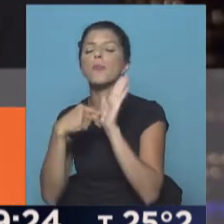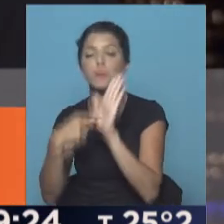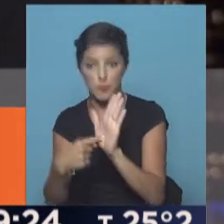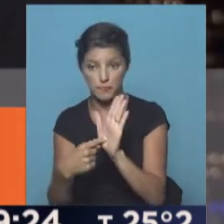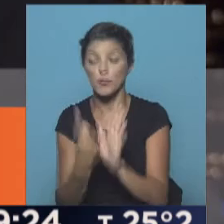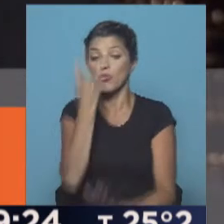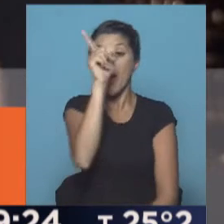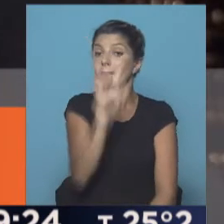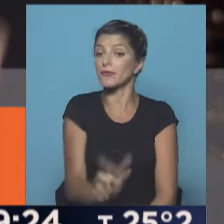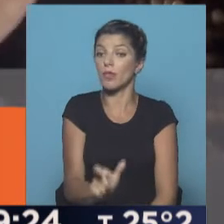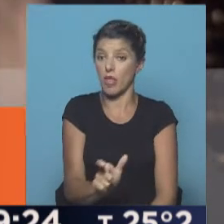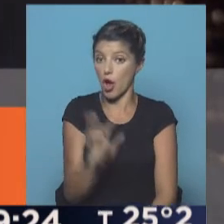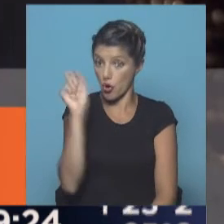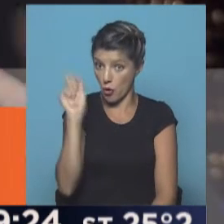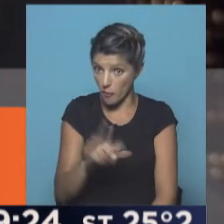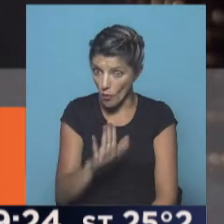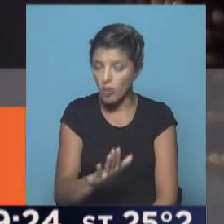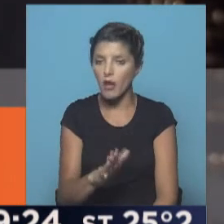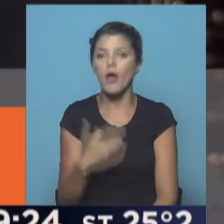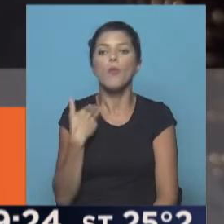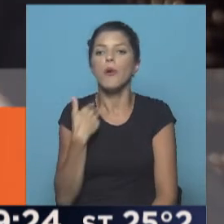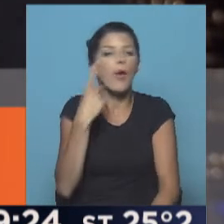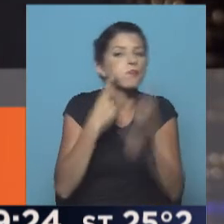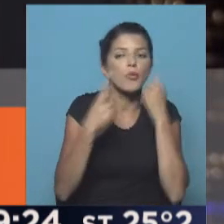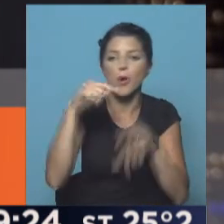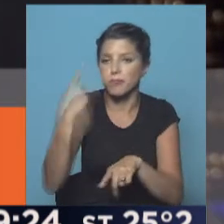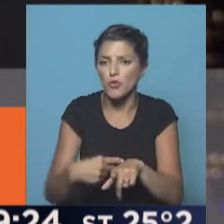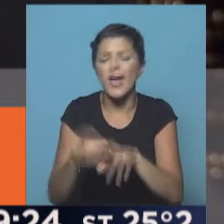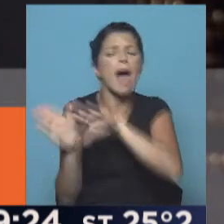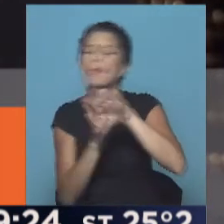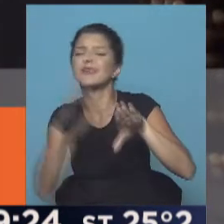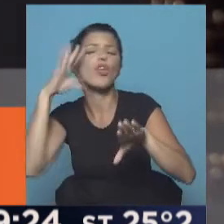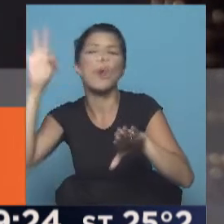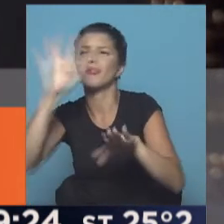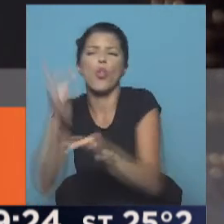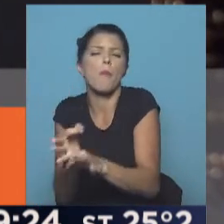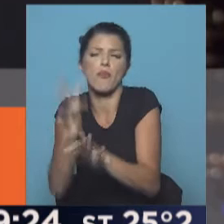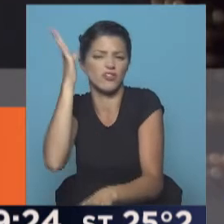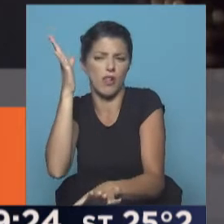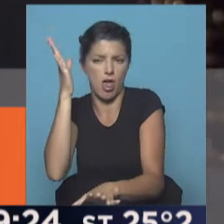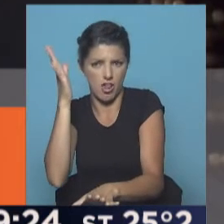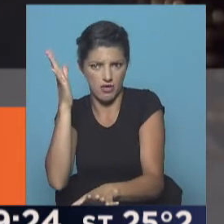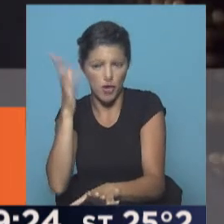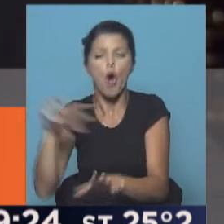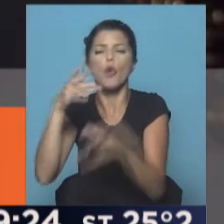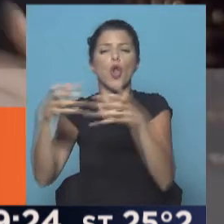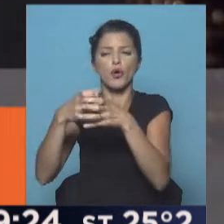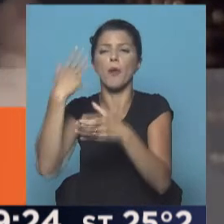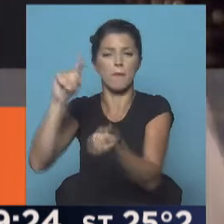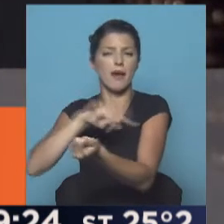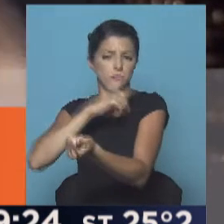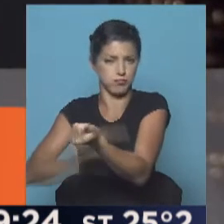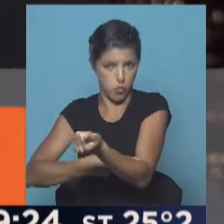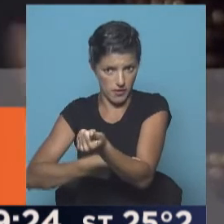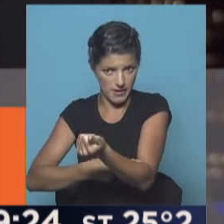común toma el control de las cosas, que no le importa la opinión de los expertos, que no le importa la opinión de las élites, que es la opinión del hombre